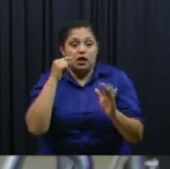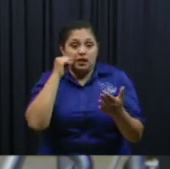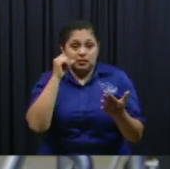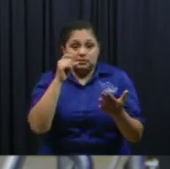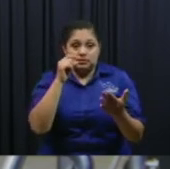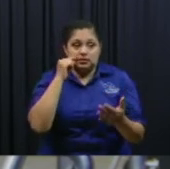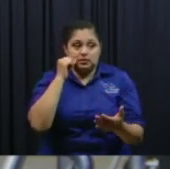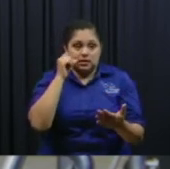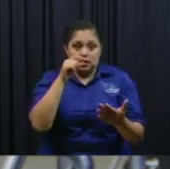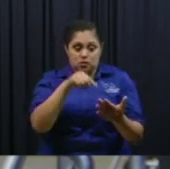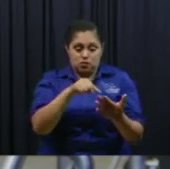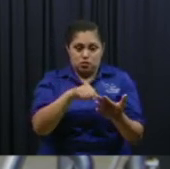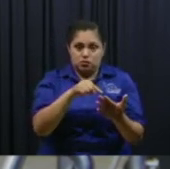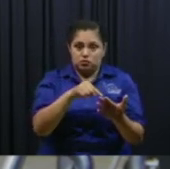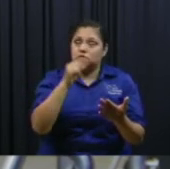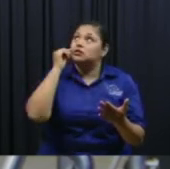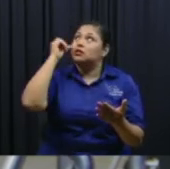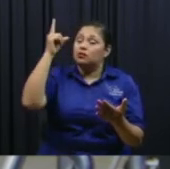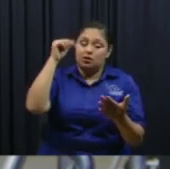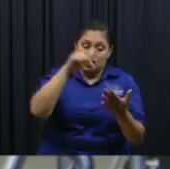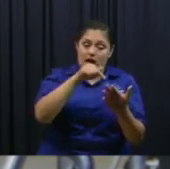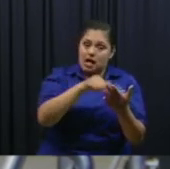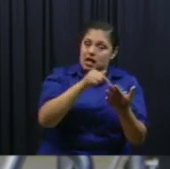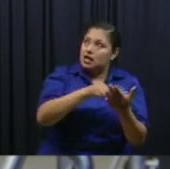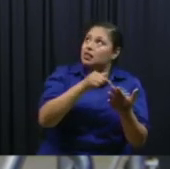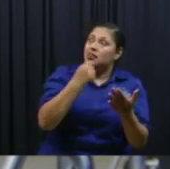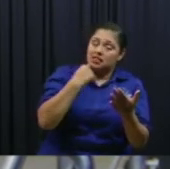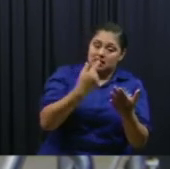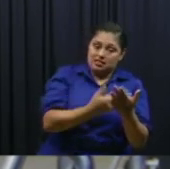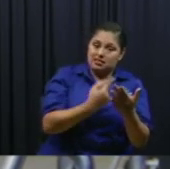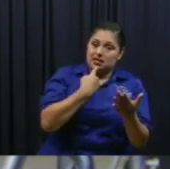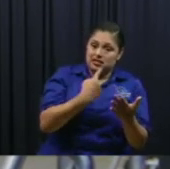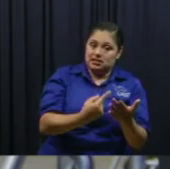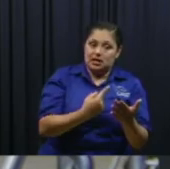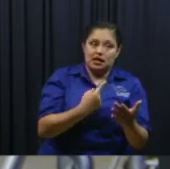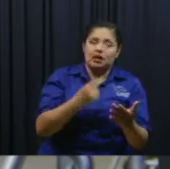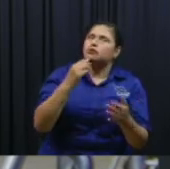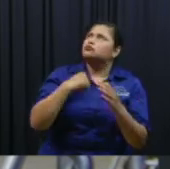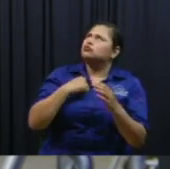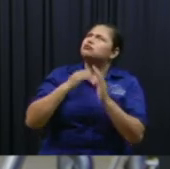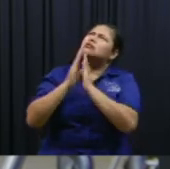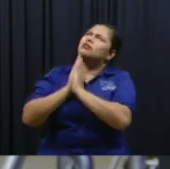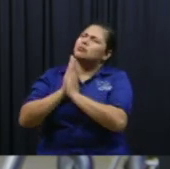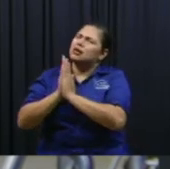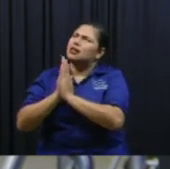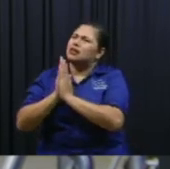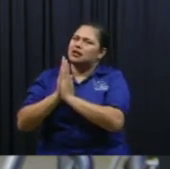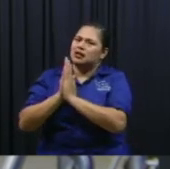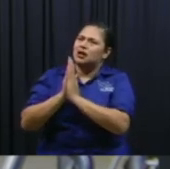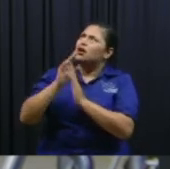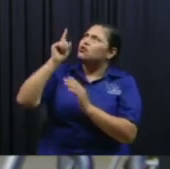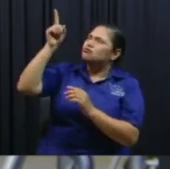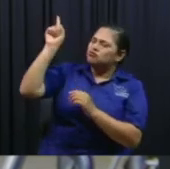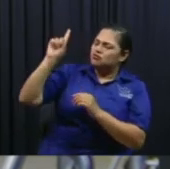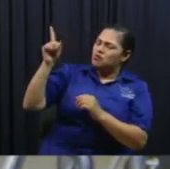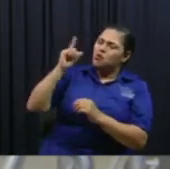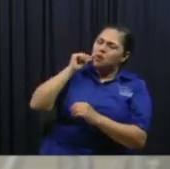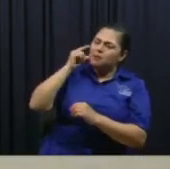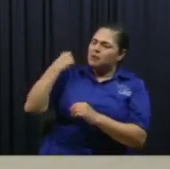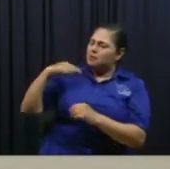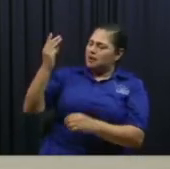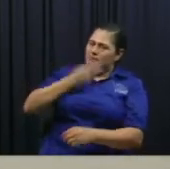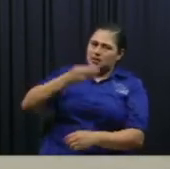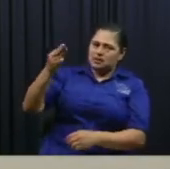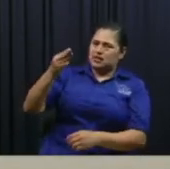dice yo te lo pido Papito lindo respetuosamente Aquí dice Tú no eres hombre señor para mentirme hijo de hombre para